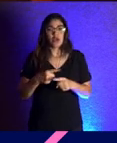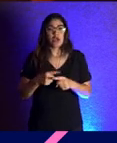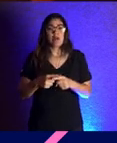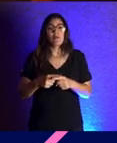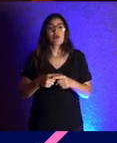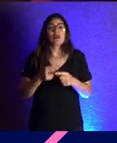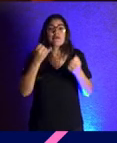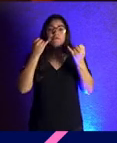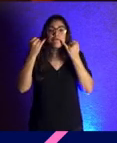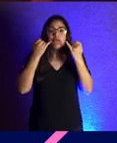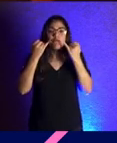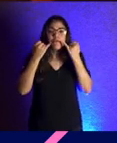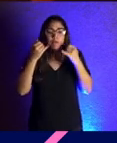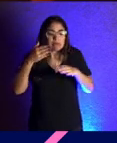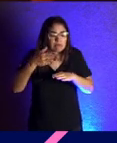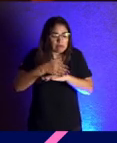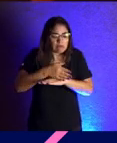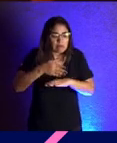una población